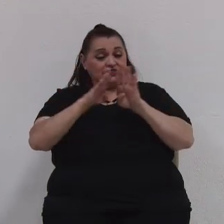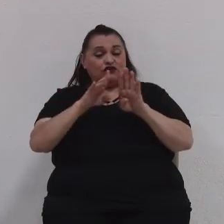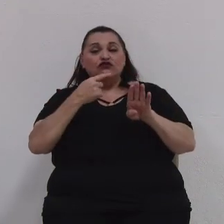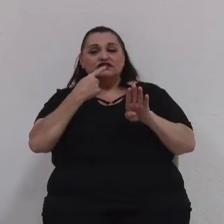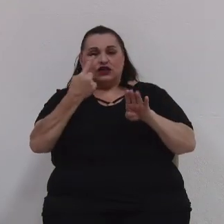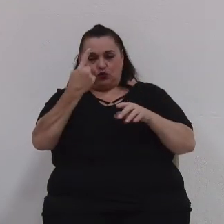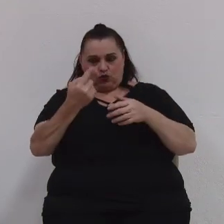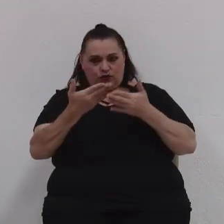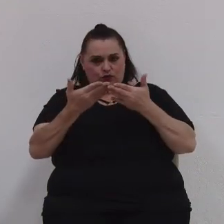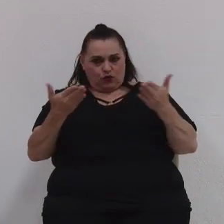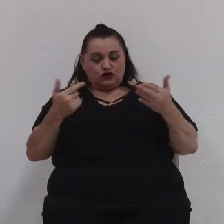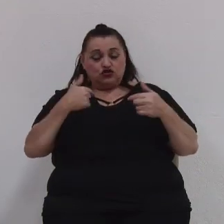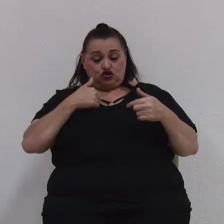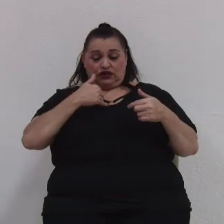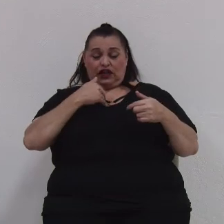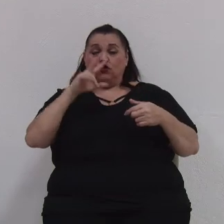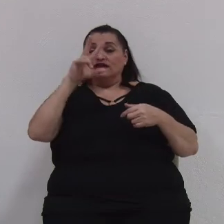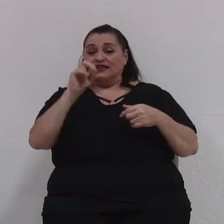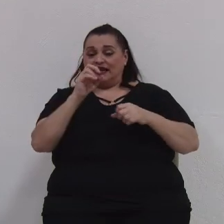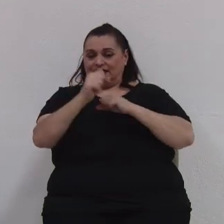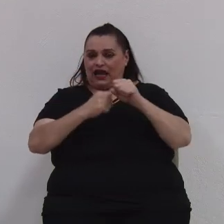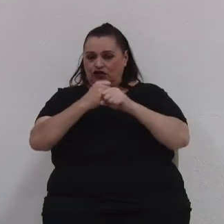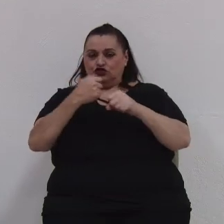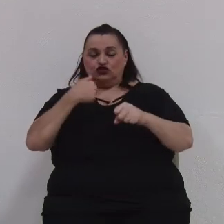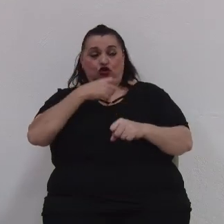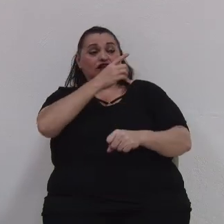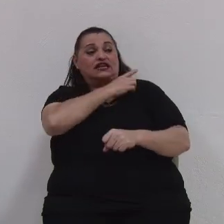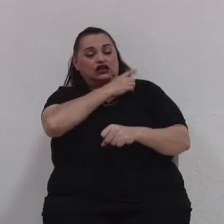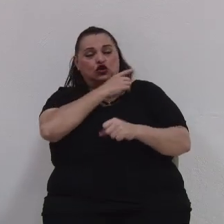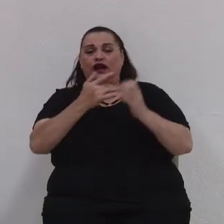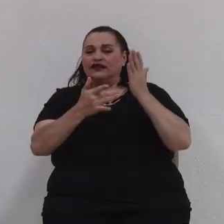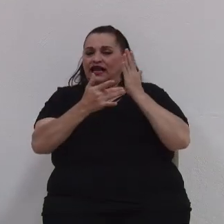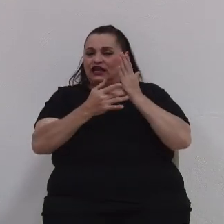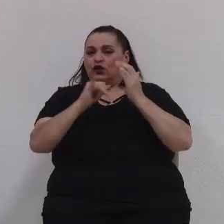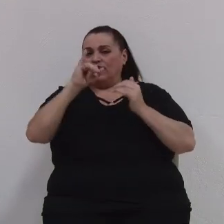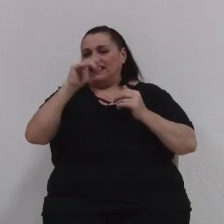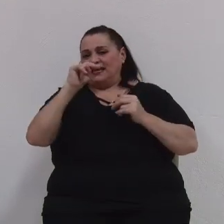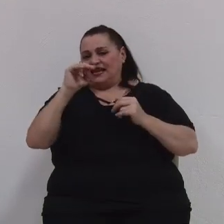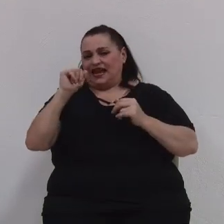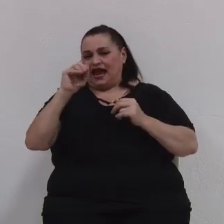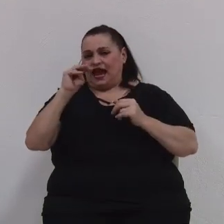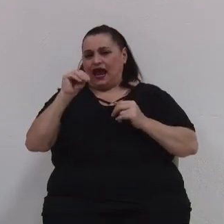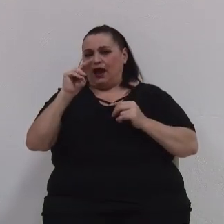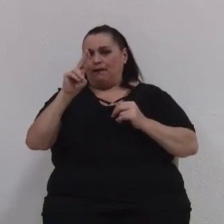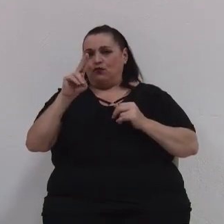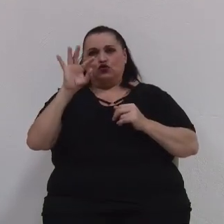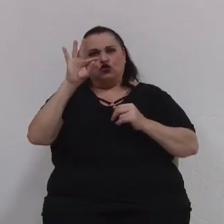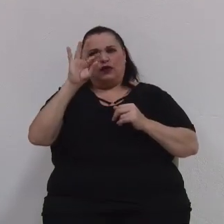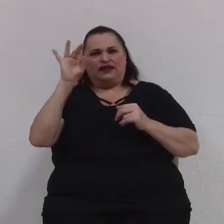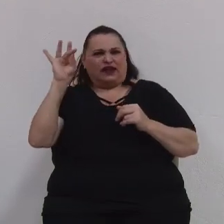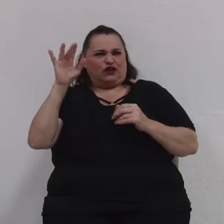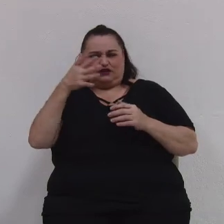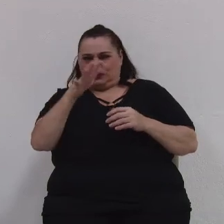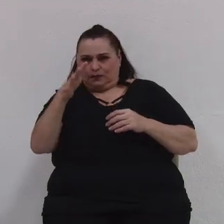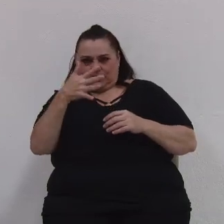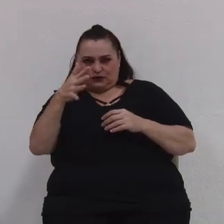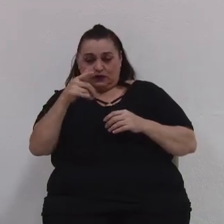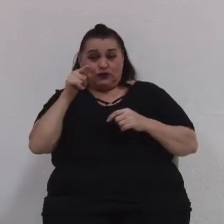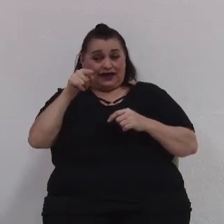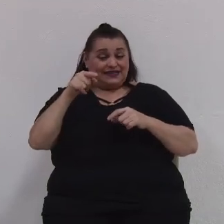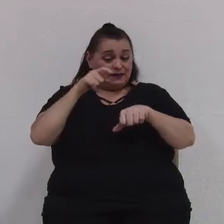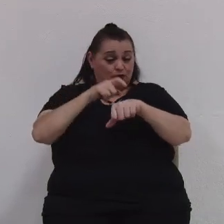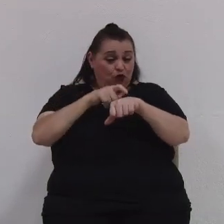cosa. Yo tengo 30 años, yo no sé, fui directora técnica del INAMU en los 90, imagínense, en el 98, no me acuerdo. Y en aquel